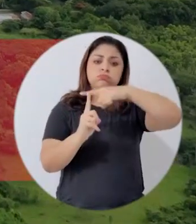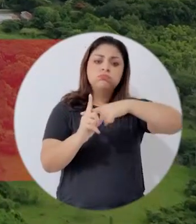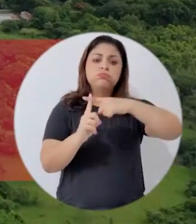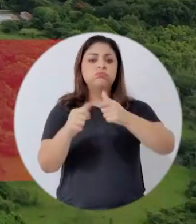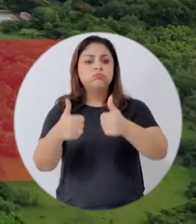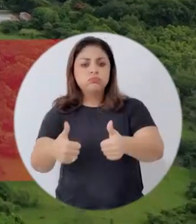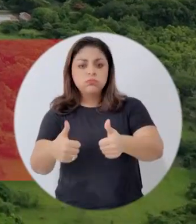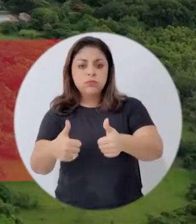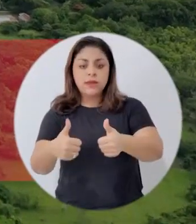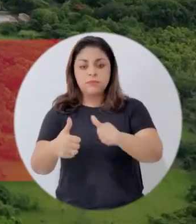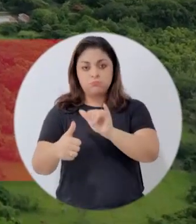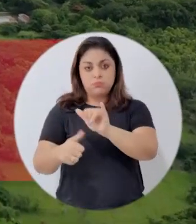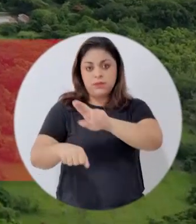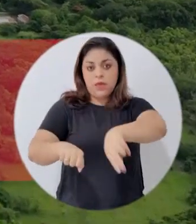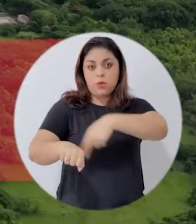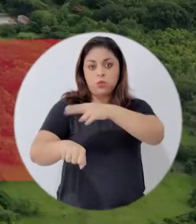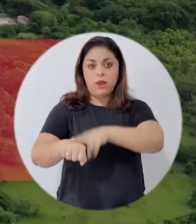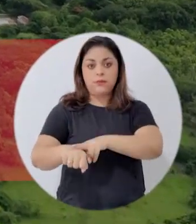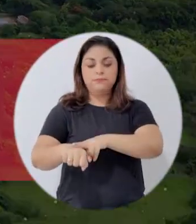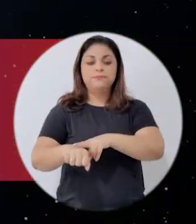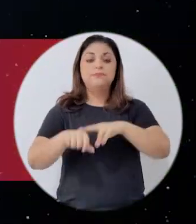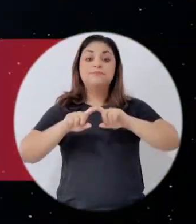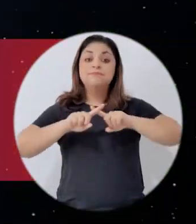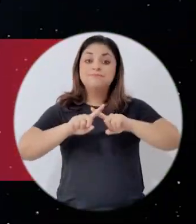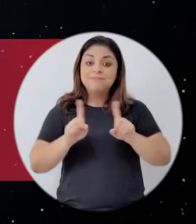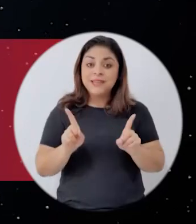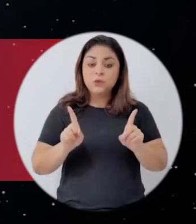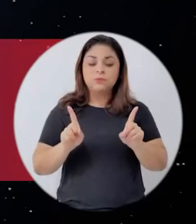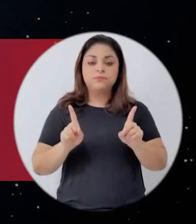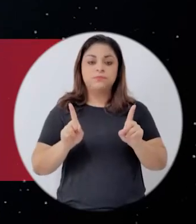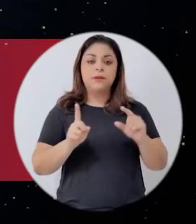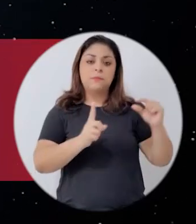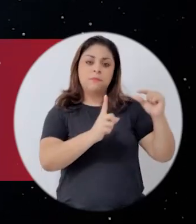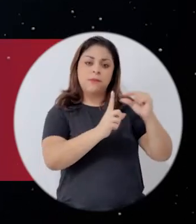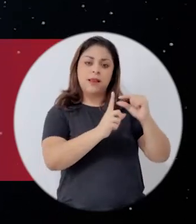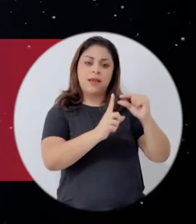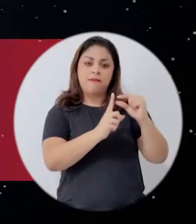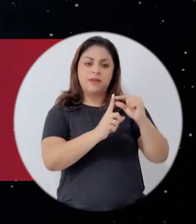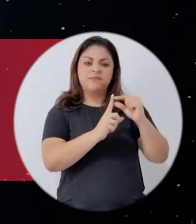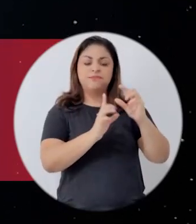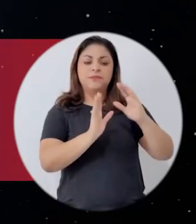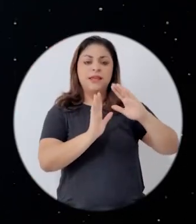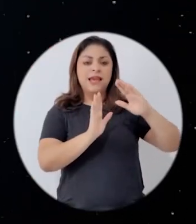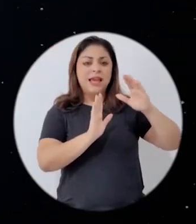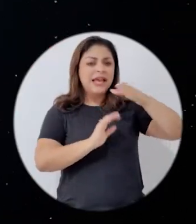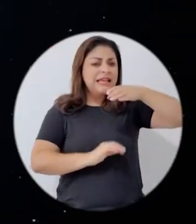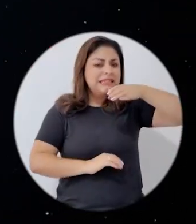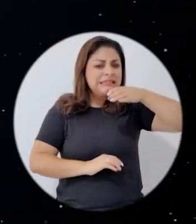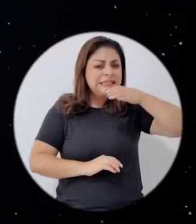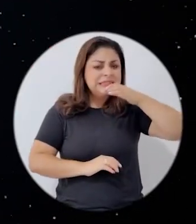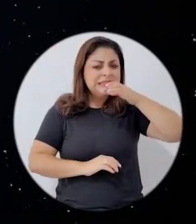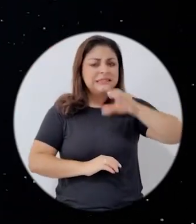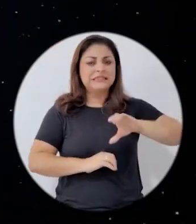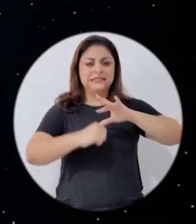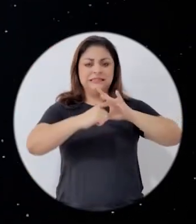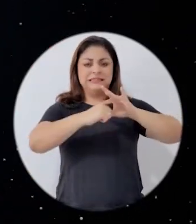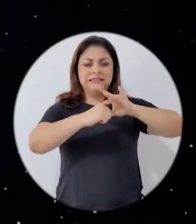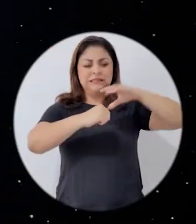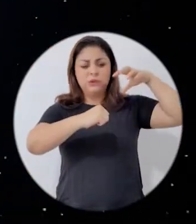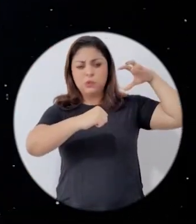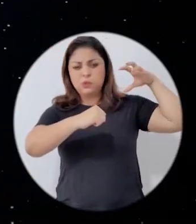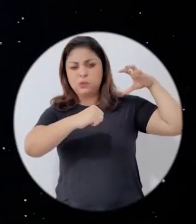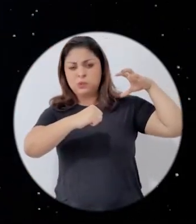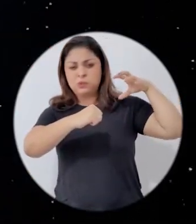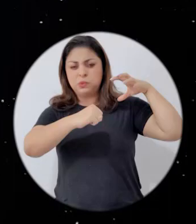vivir. Entonces, el concepto de calentamiento global y el concepto del efecto de cambio climático son